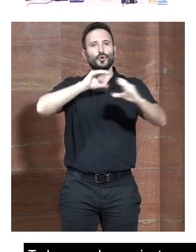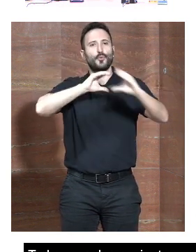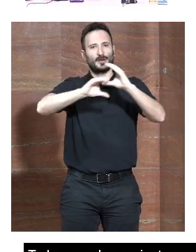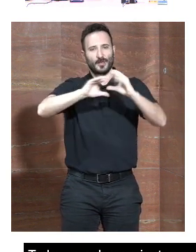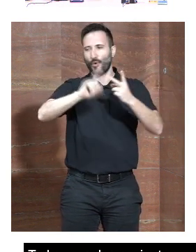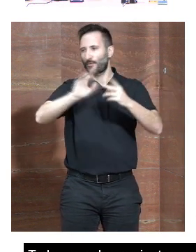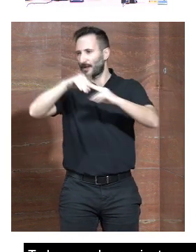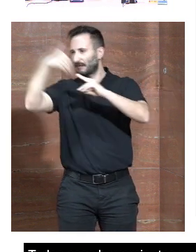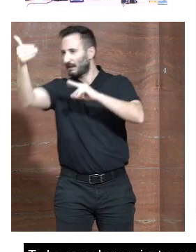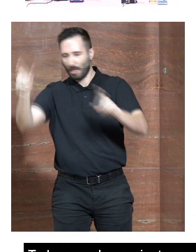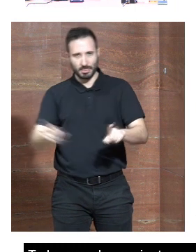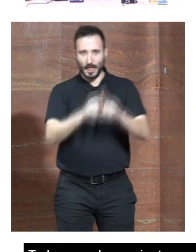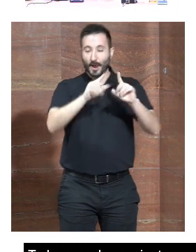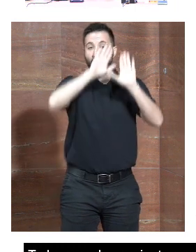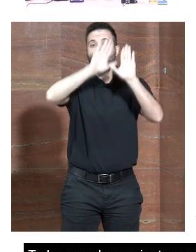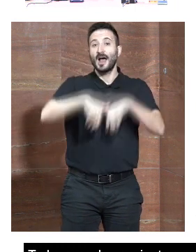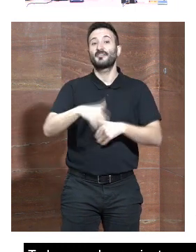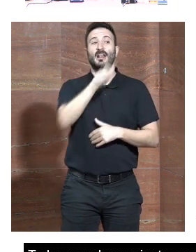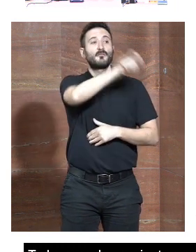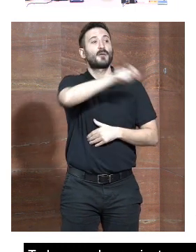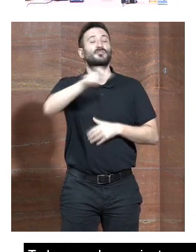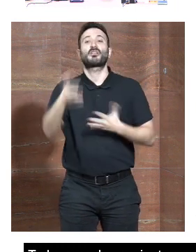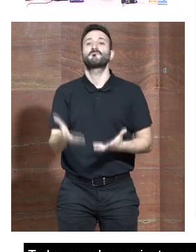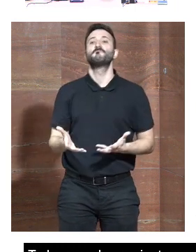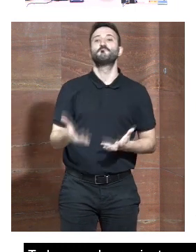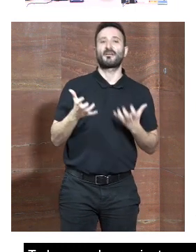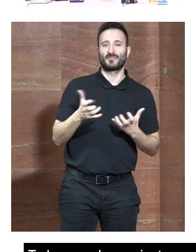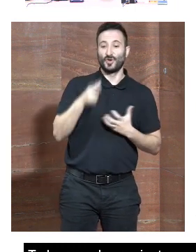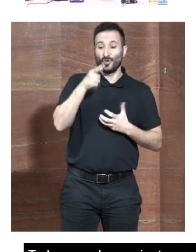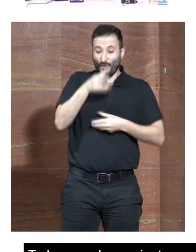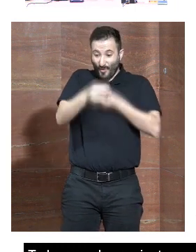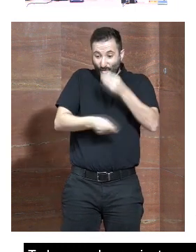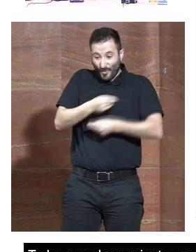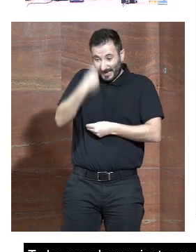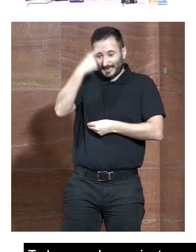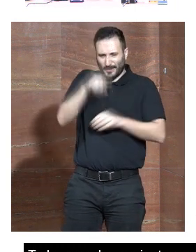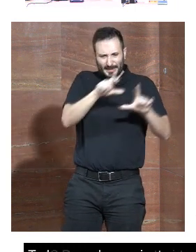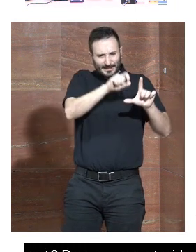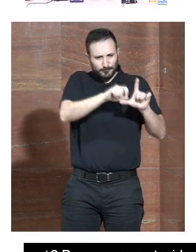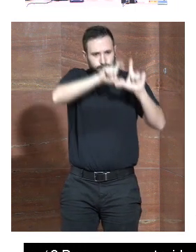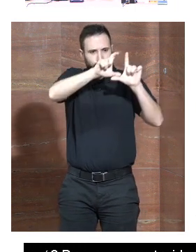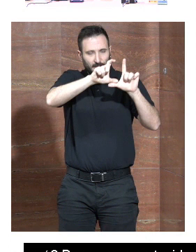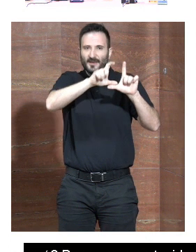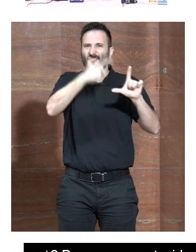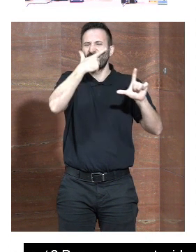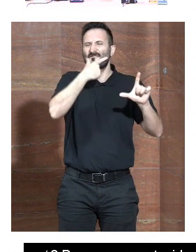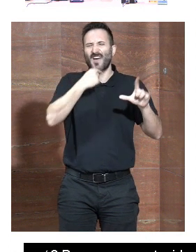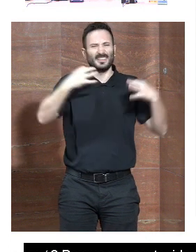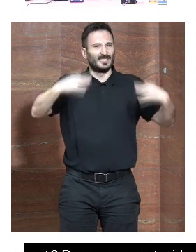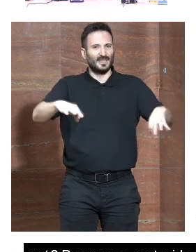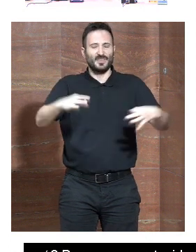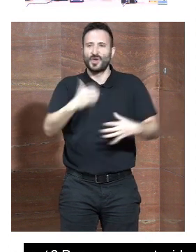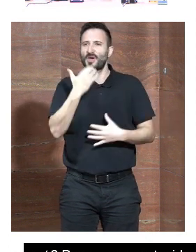externamente, pues lógicamente se va a beneficiar mucha más gente de que tú sepas utilizar esas funcionalidades tan sencillas como son las